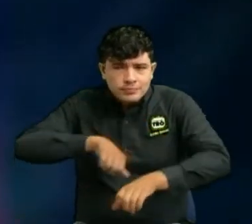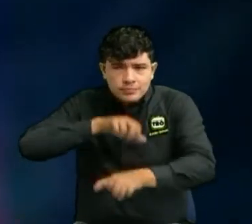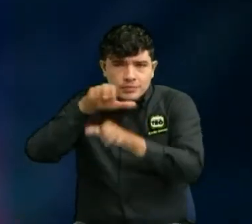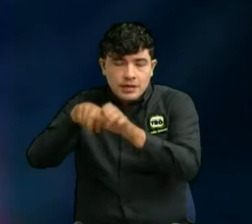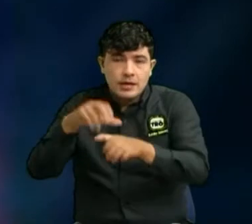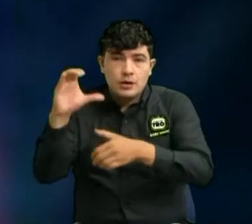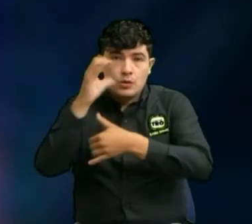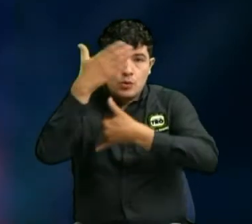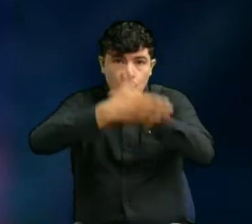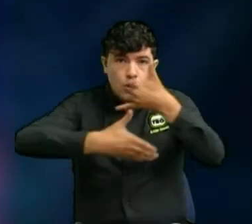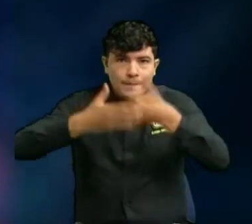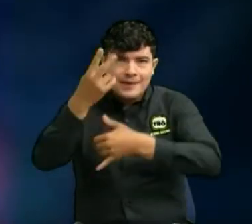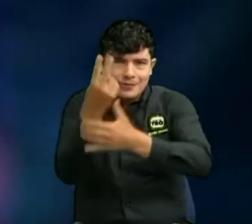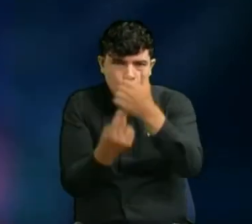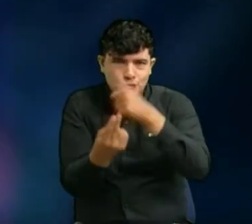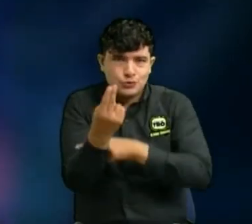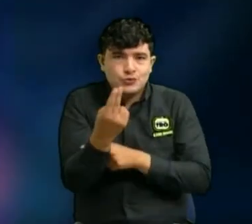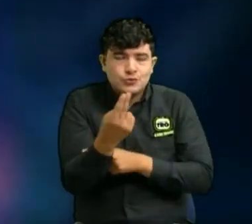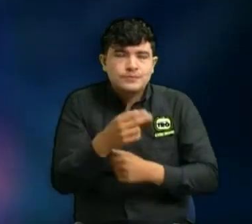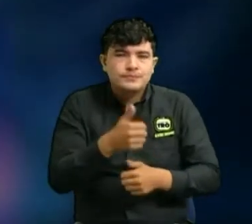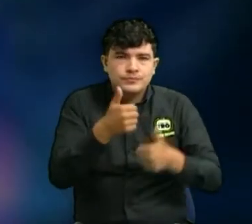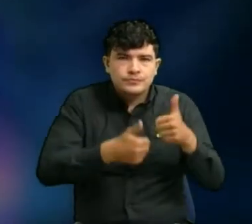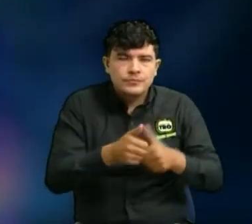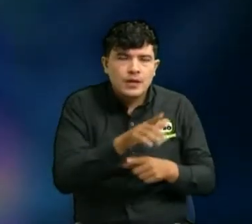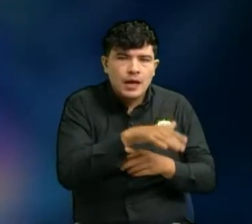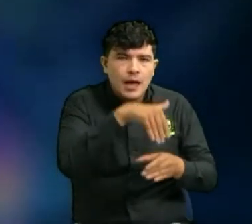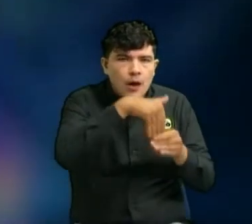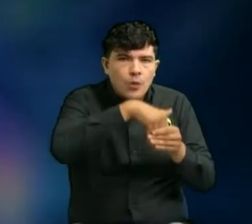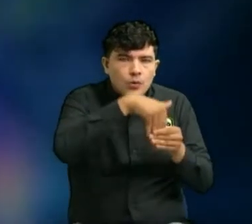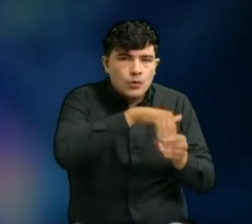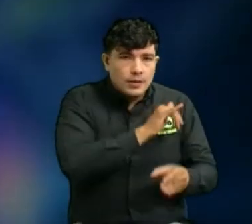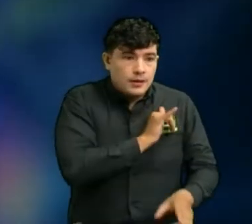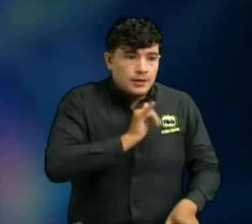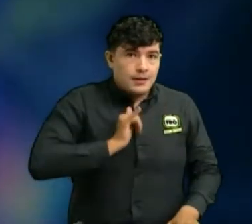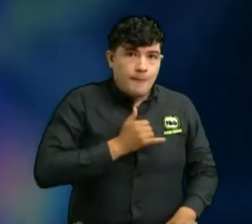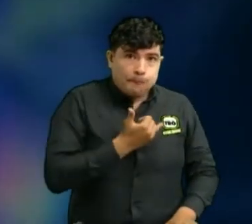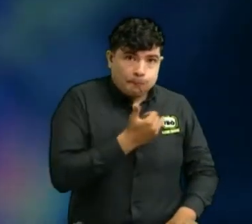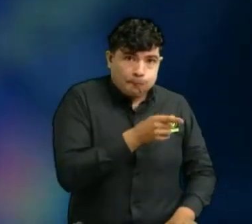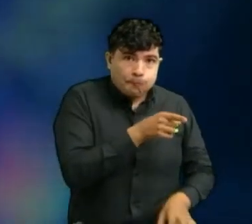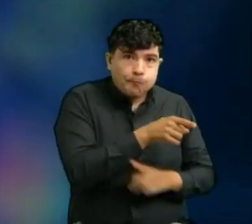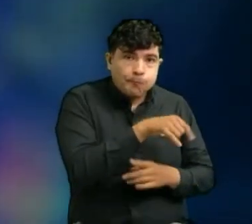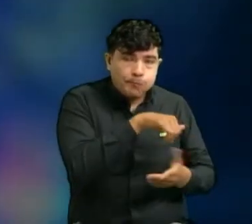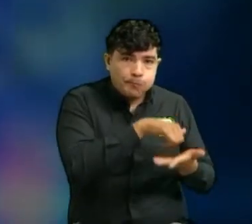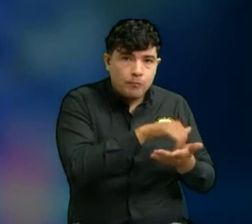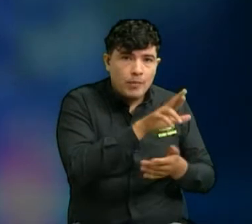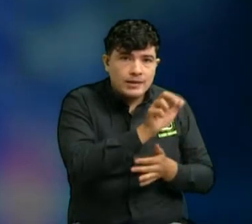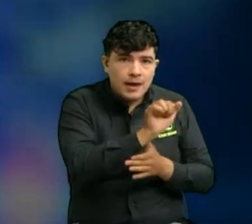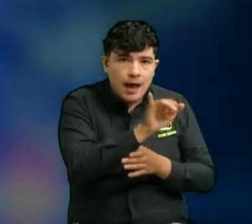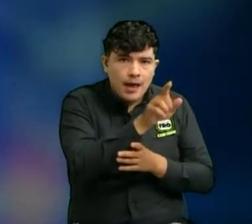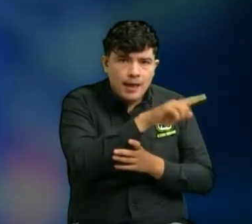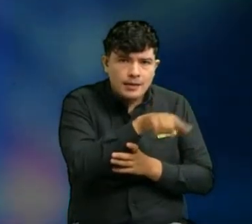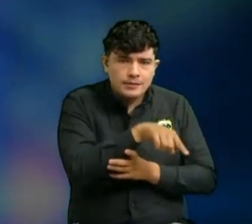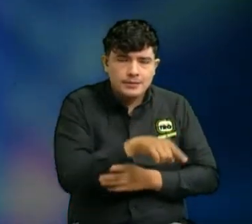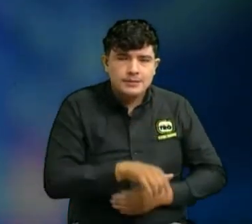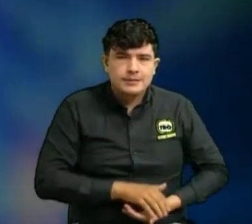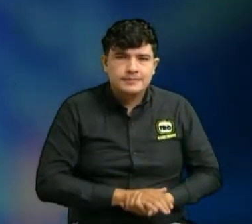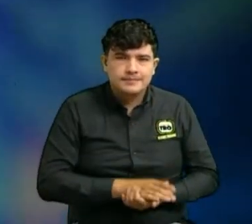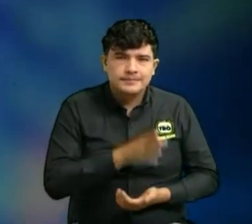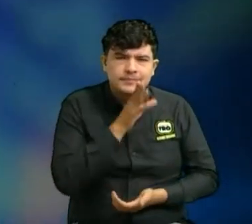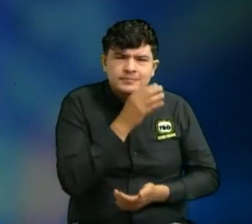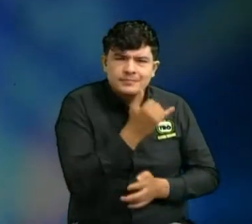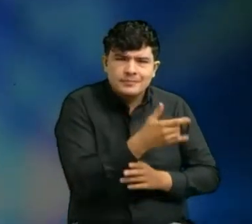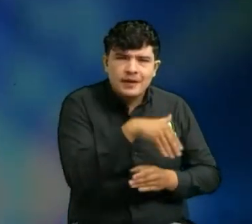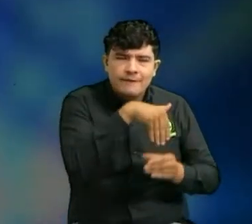dos regímenes de pensión. El régimen de ahorro individual con solidaridad RAIS, conformado por los fondos